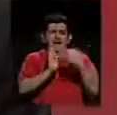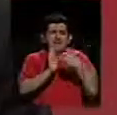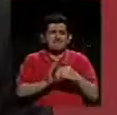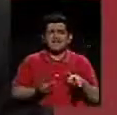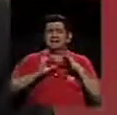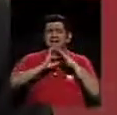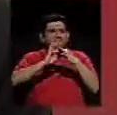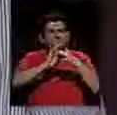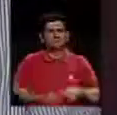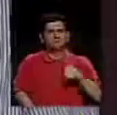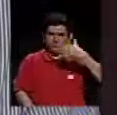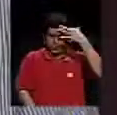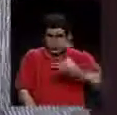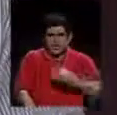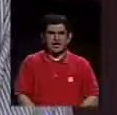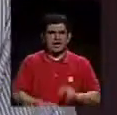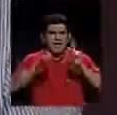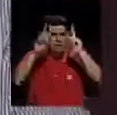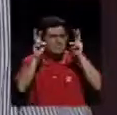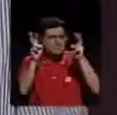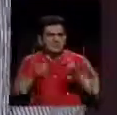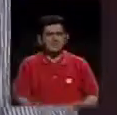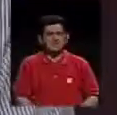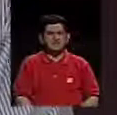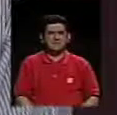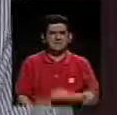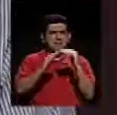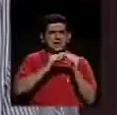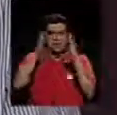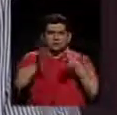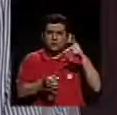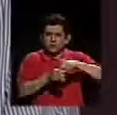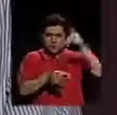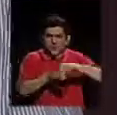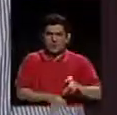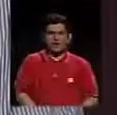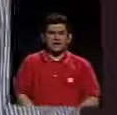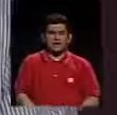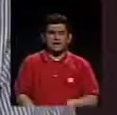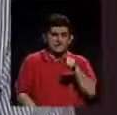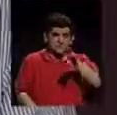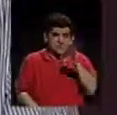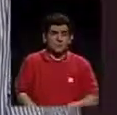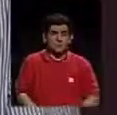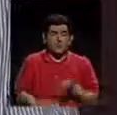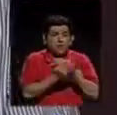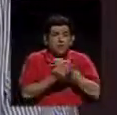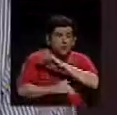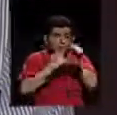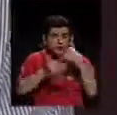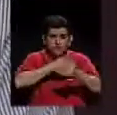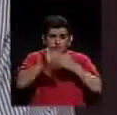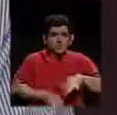Don juez. Alfredo. A mí me parece que el tema de la ciudadanía participativa, de una veeduría pública de todos los procesos de elección